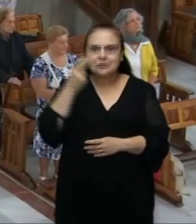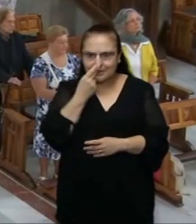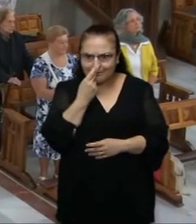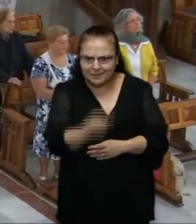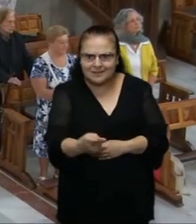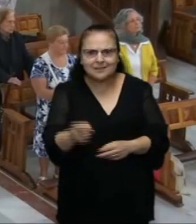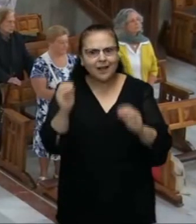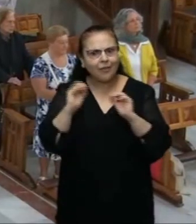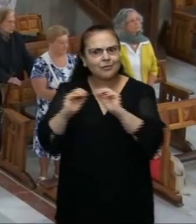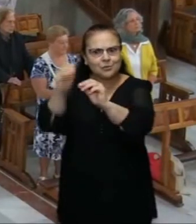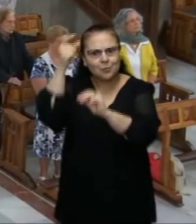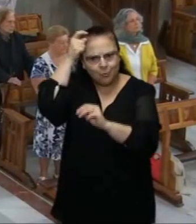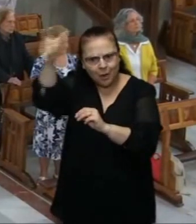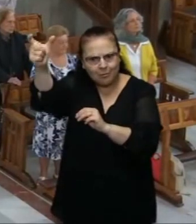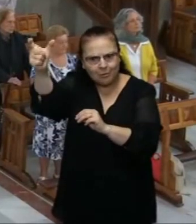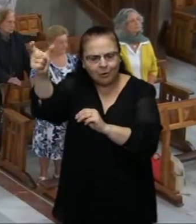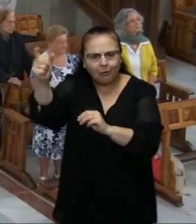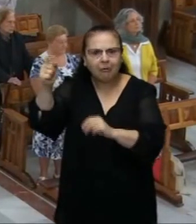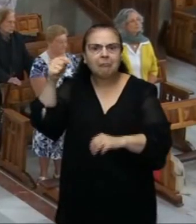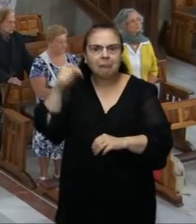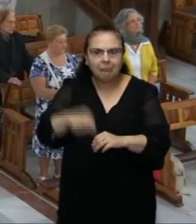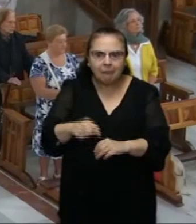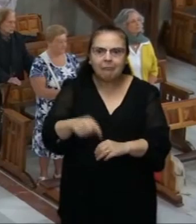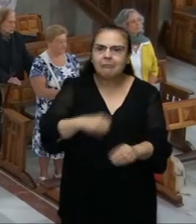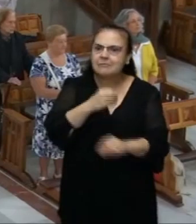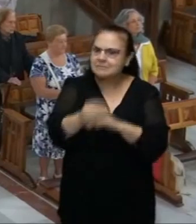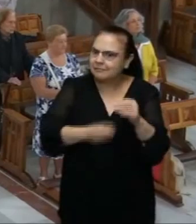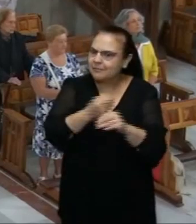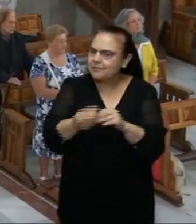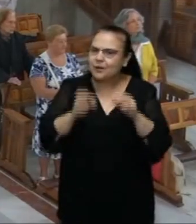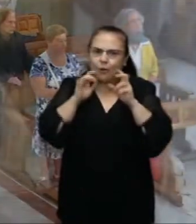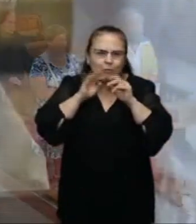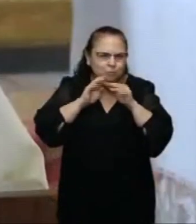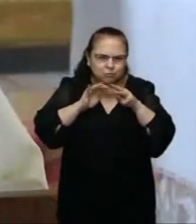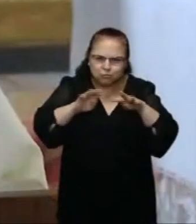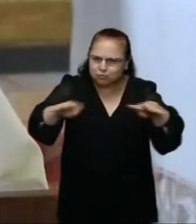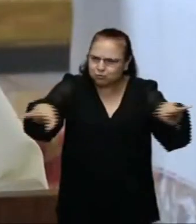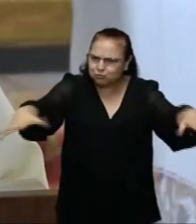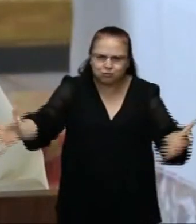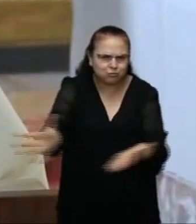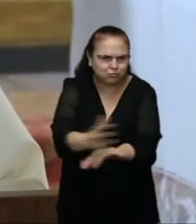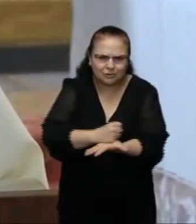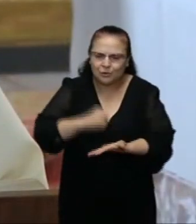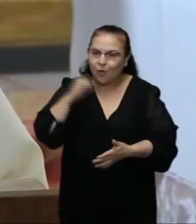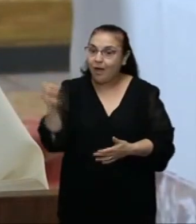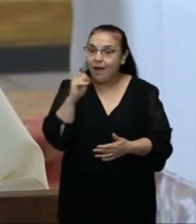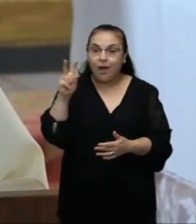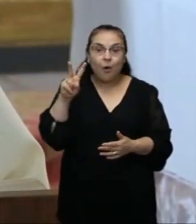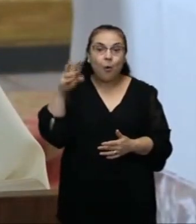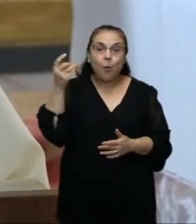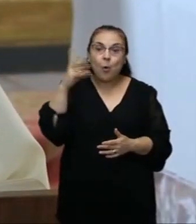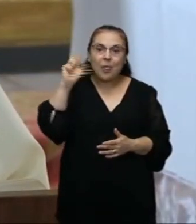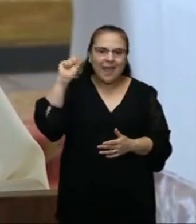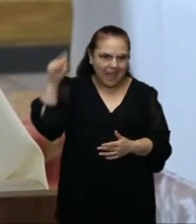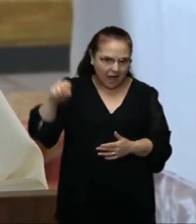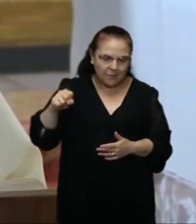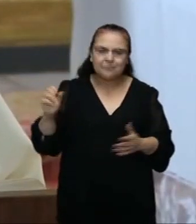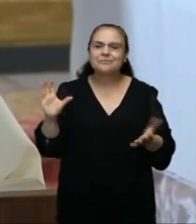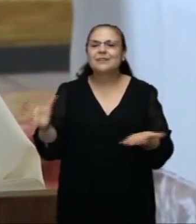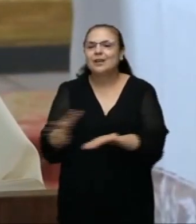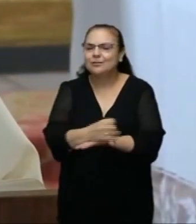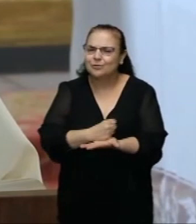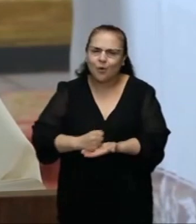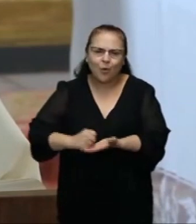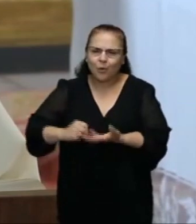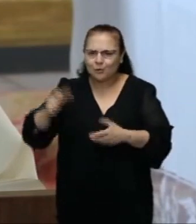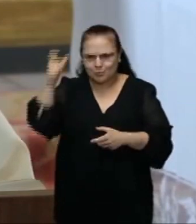a su pueblo». Este hecho se divulgó por toda Judea y por toda la comarca